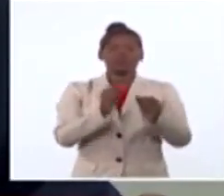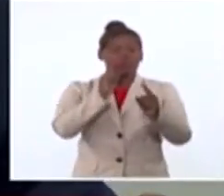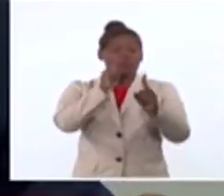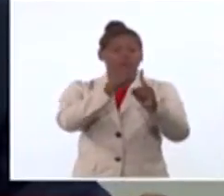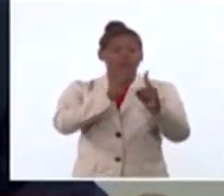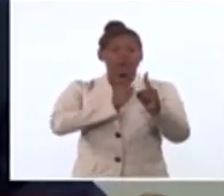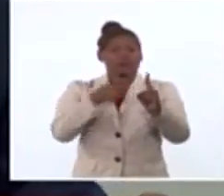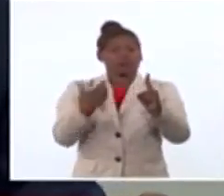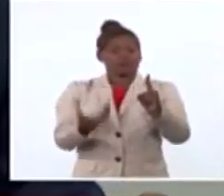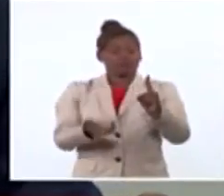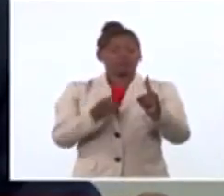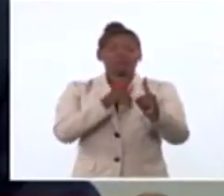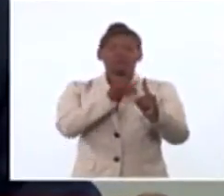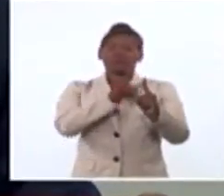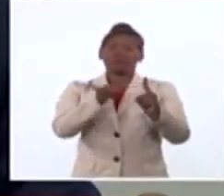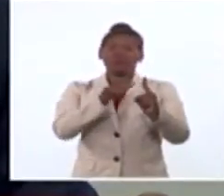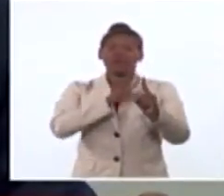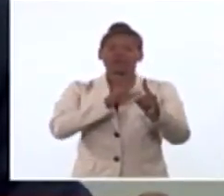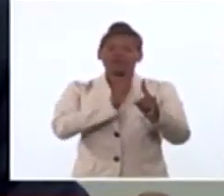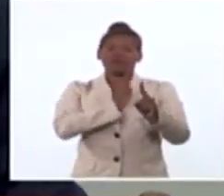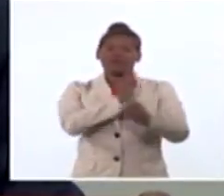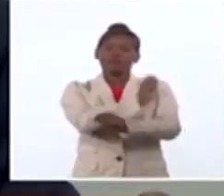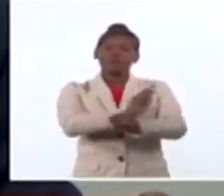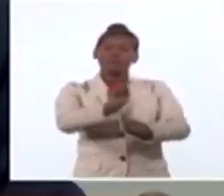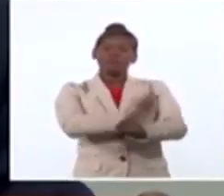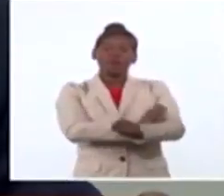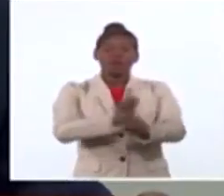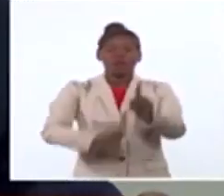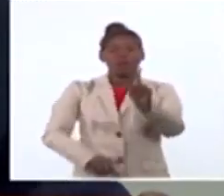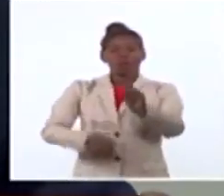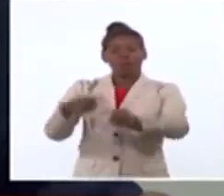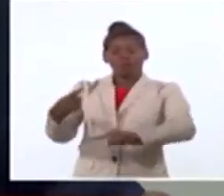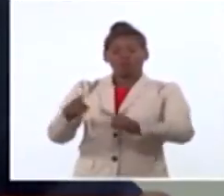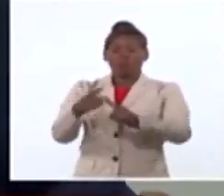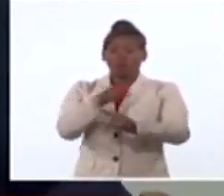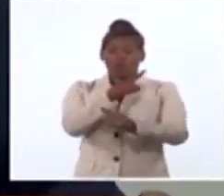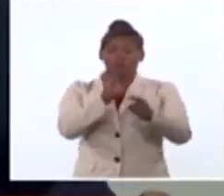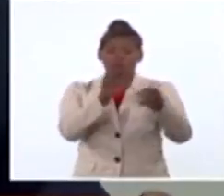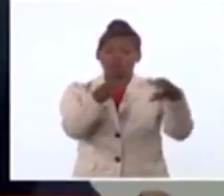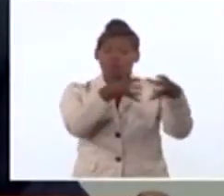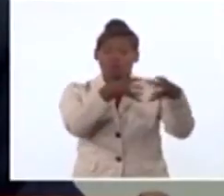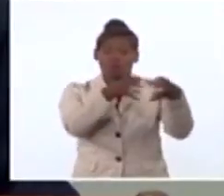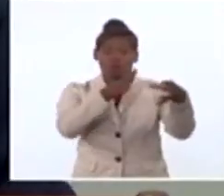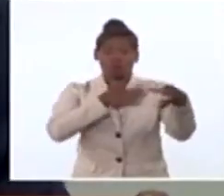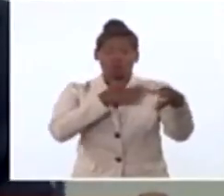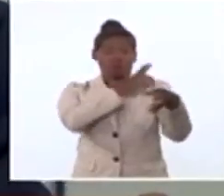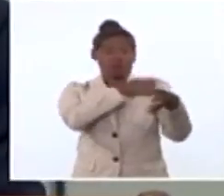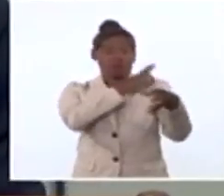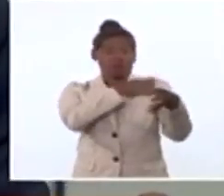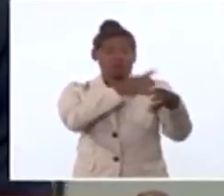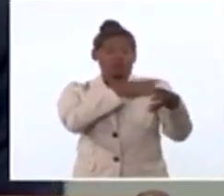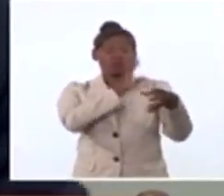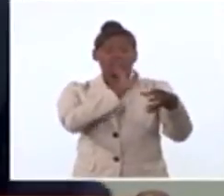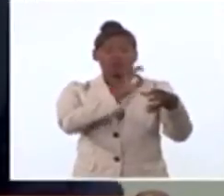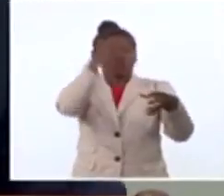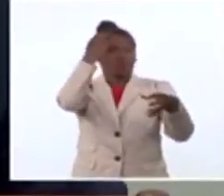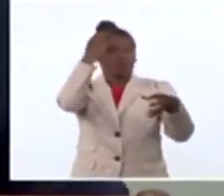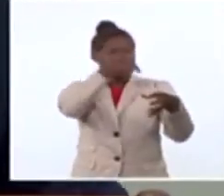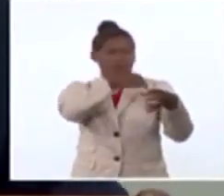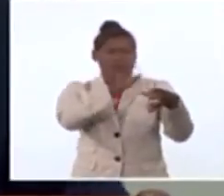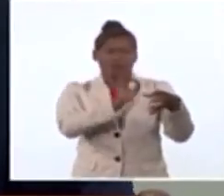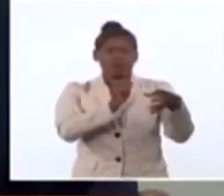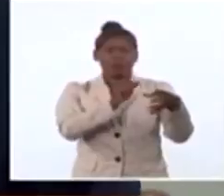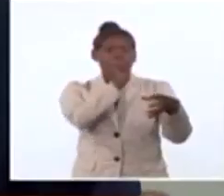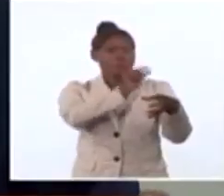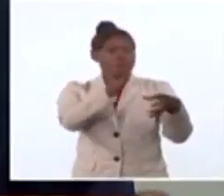ejercicio de la política oficial del gobierno de los Estados Unidos, con intervención de altos